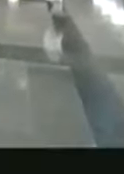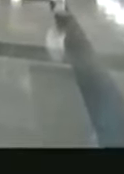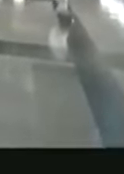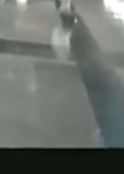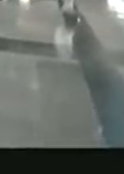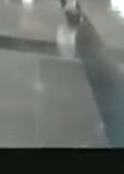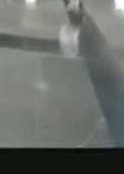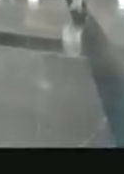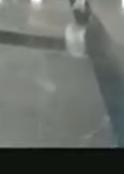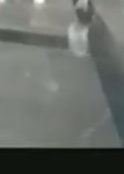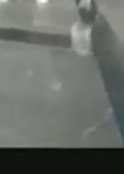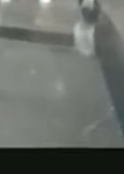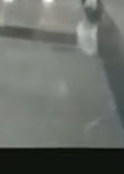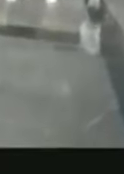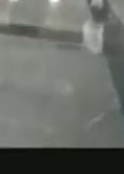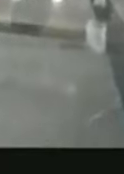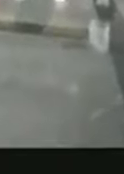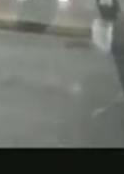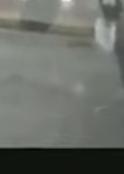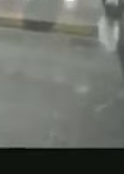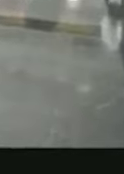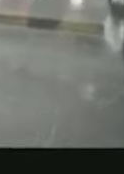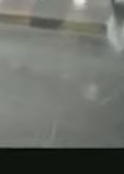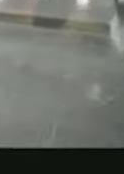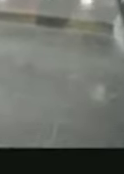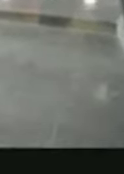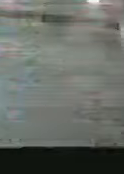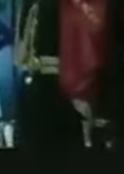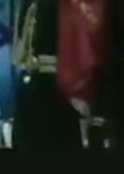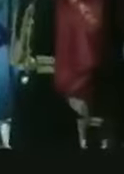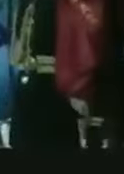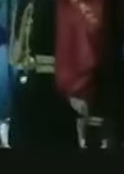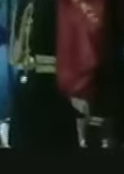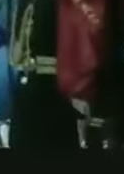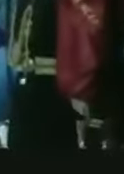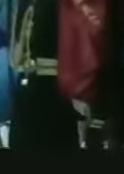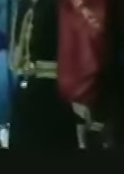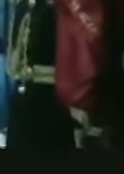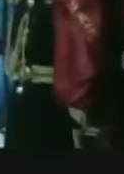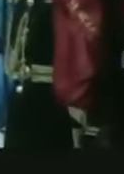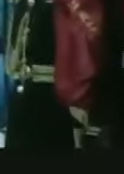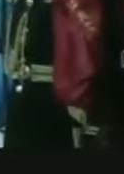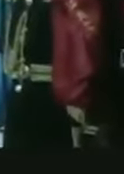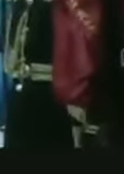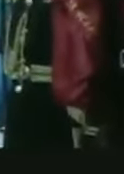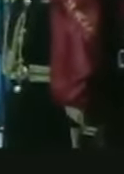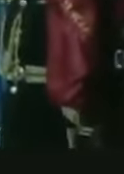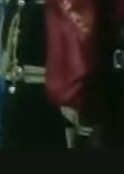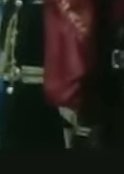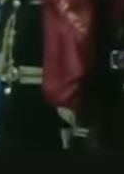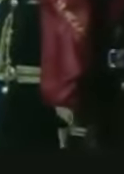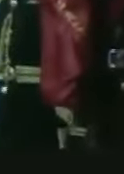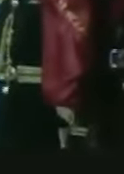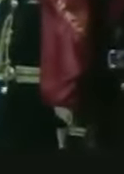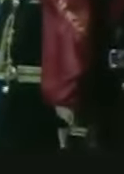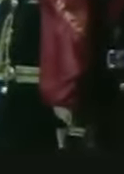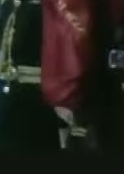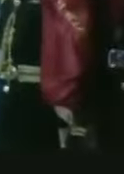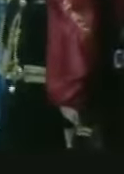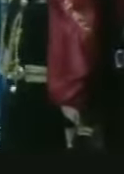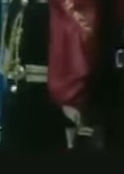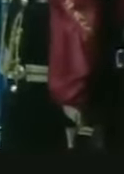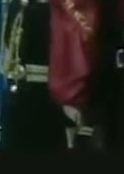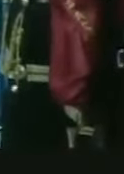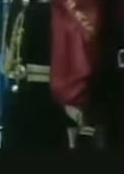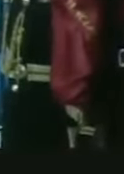Con vista al presidente constitucional de la República Bolivariana de Venezuela, comandante en jefe de la Fuerza Armada Nacional